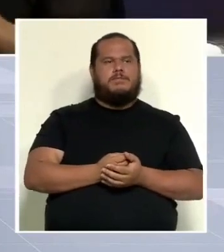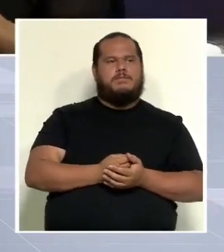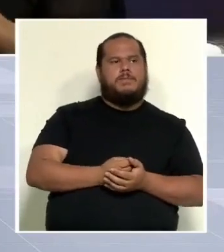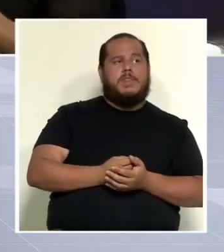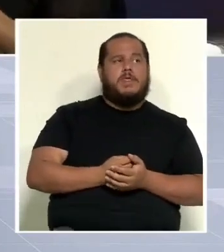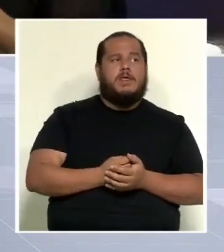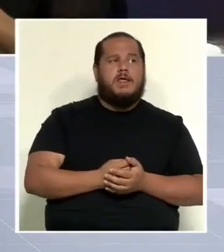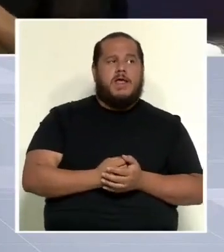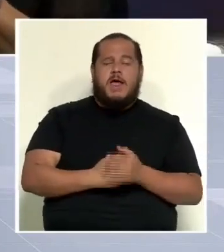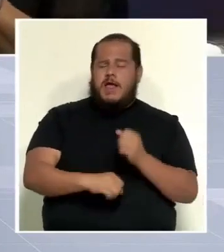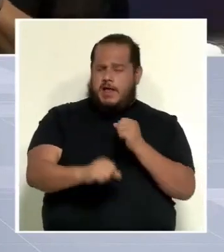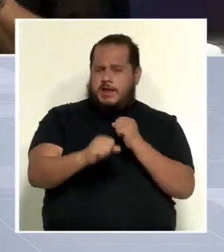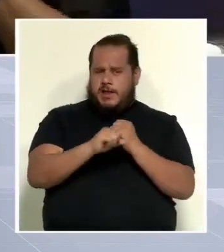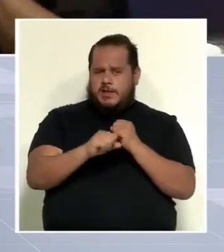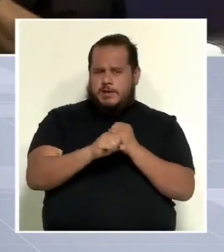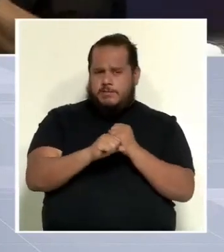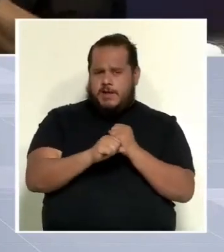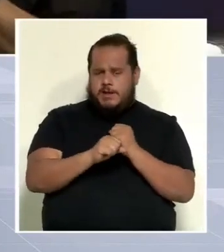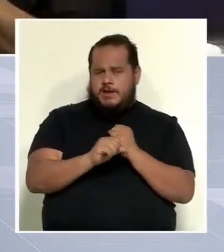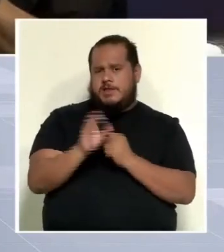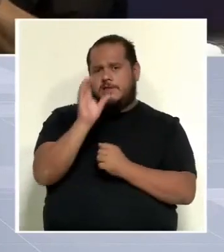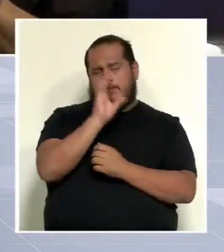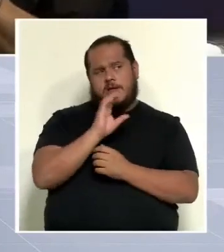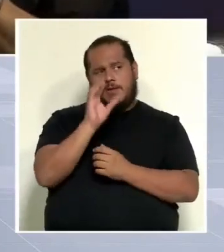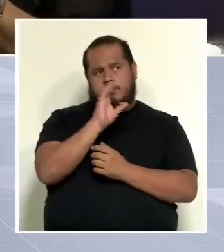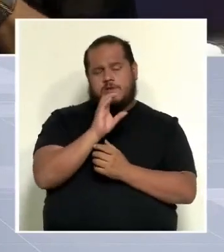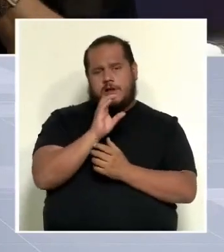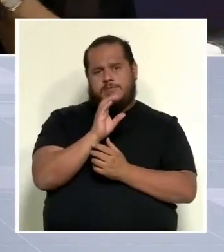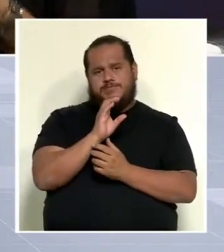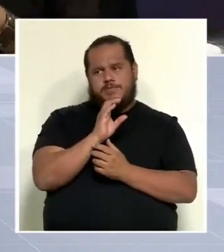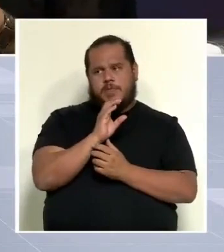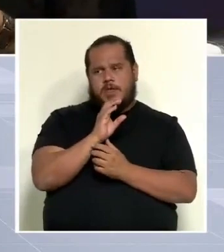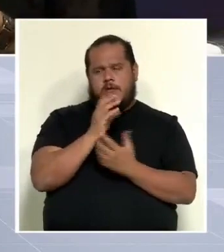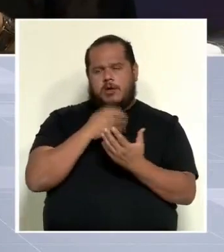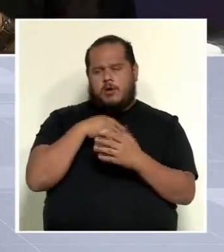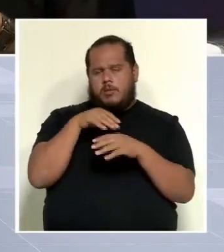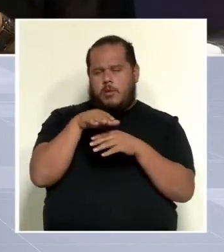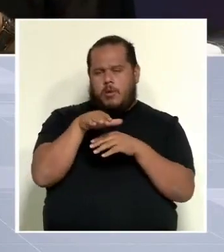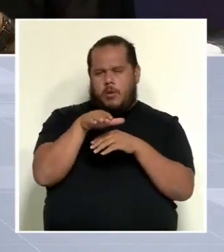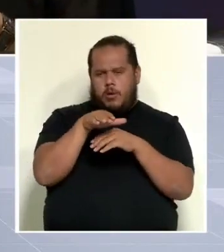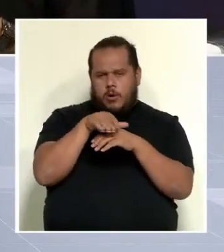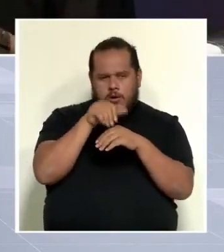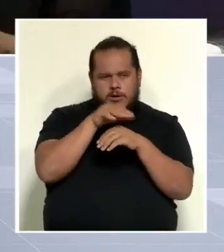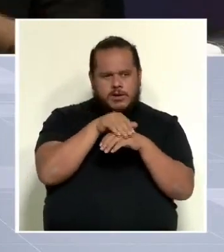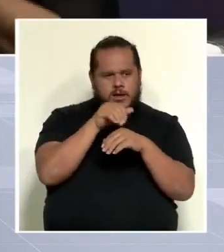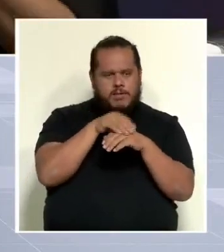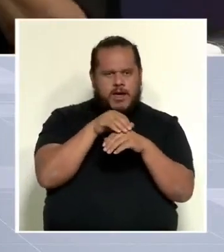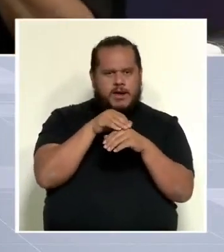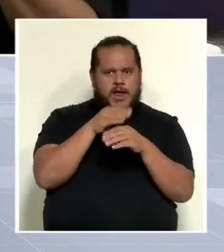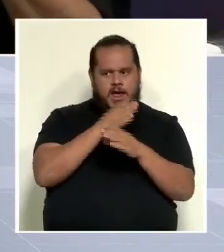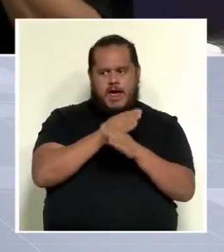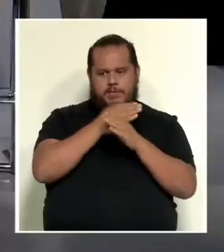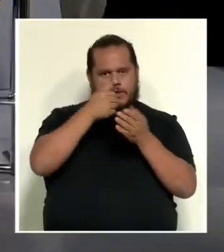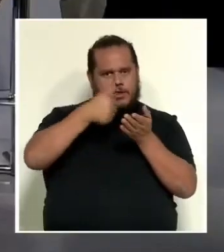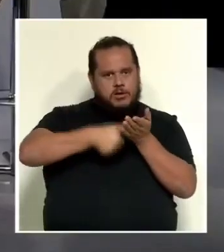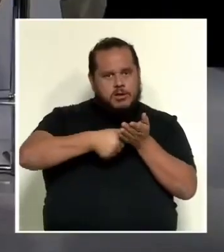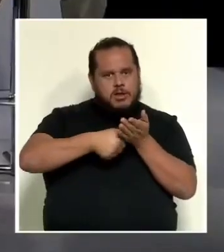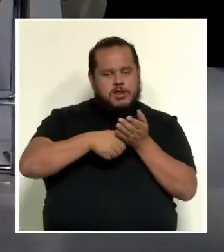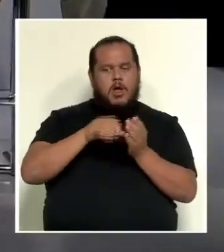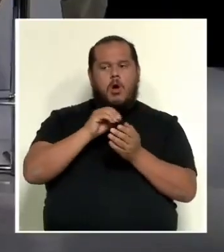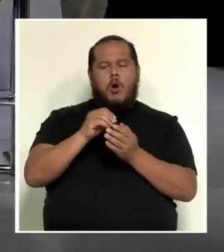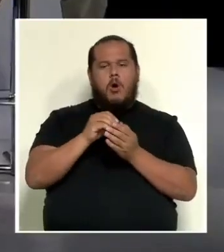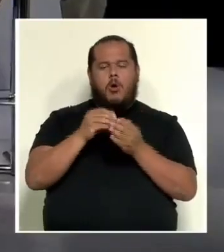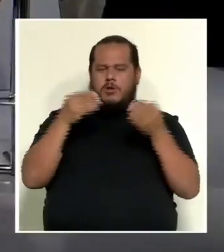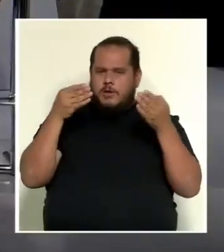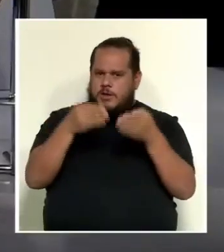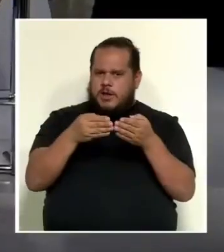Las campañas van a buscar seducir abstencionistas o se van a tener que